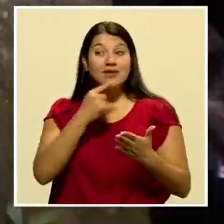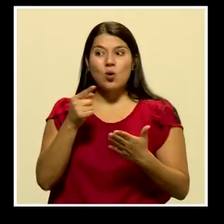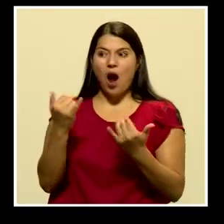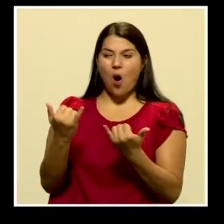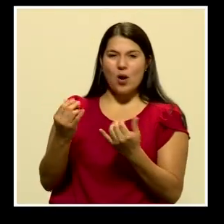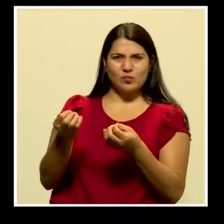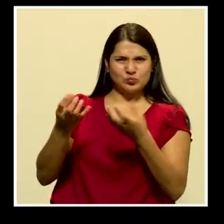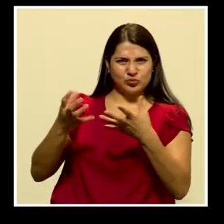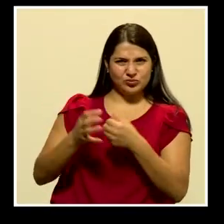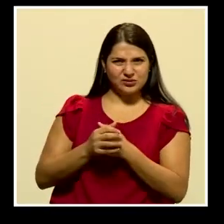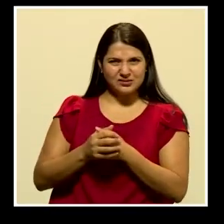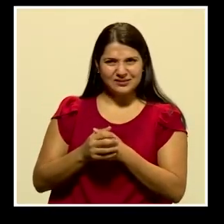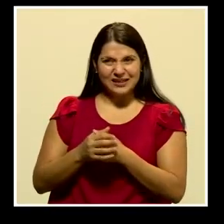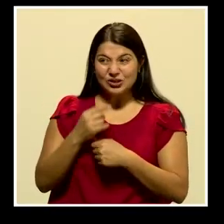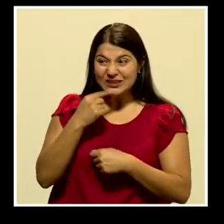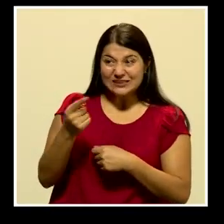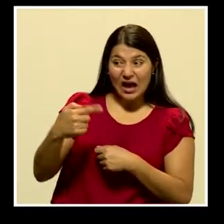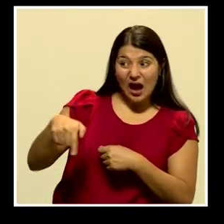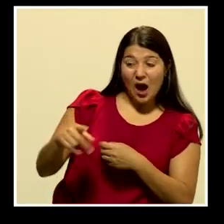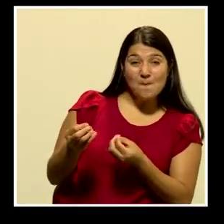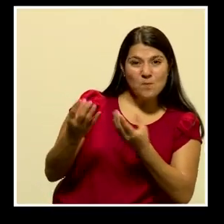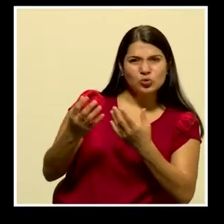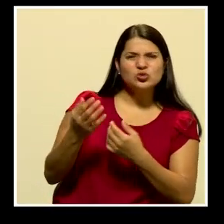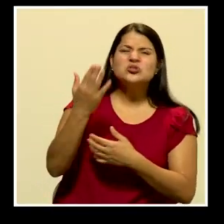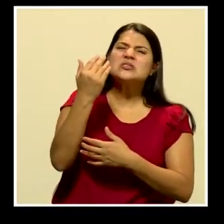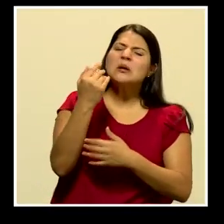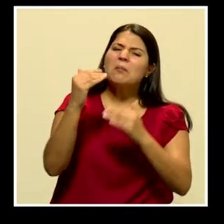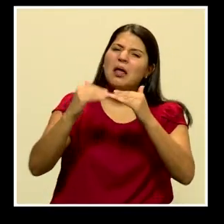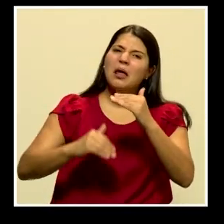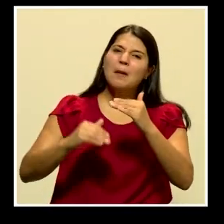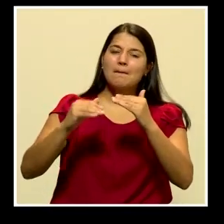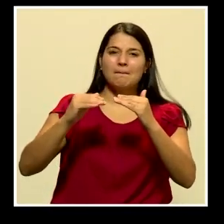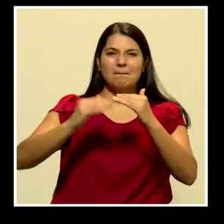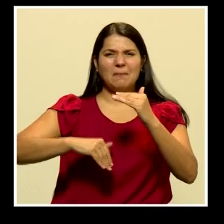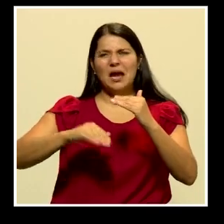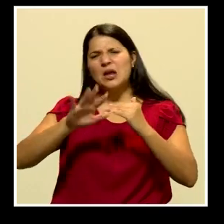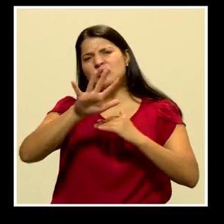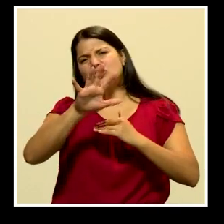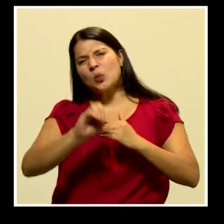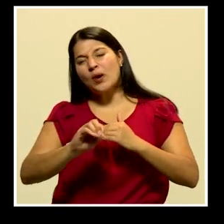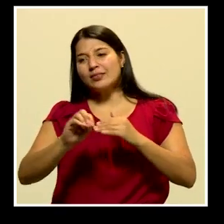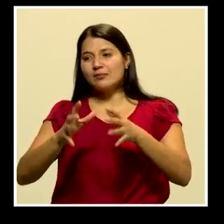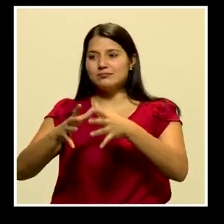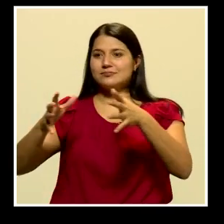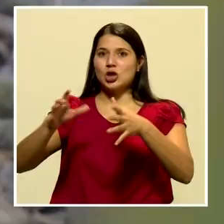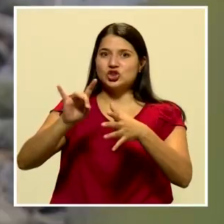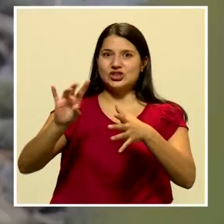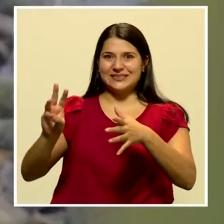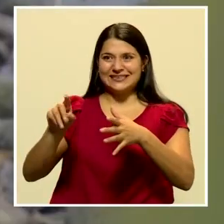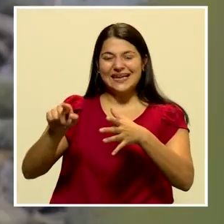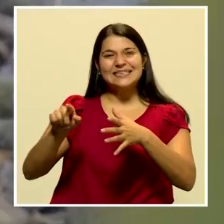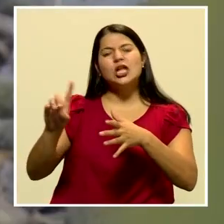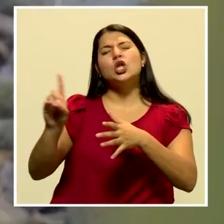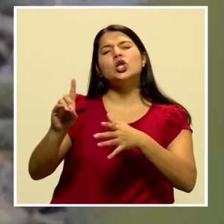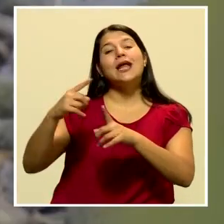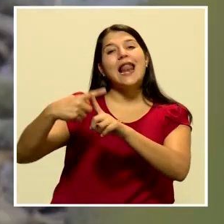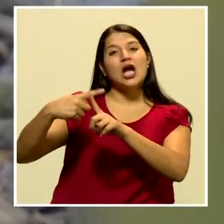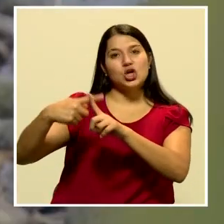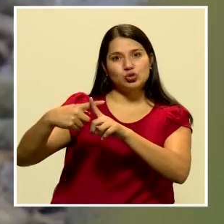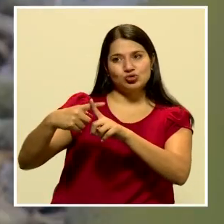O sea, ella lo calificaba como sobrepoblación porque siempre se mantenían menos personas, como 50, en el CATEM del Norte que está ubicado en La Cruz.